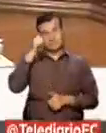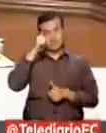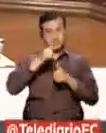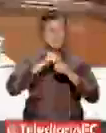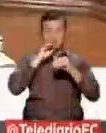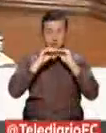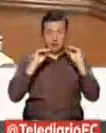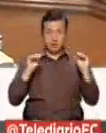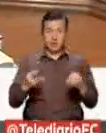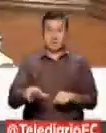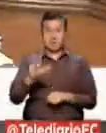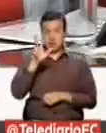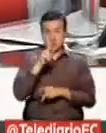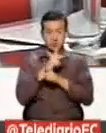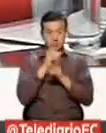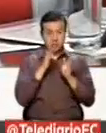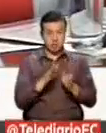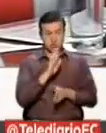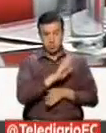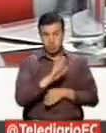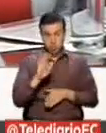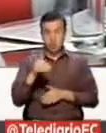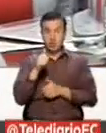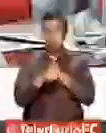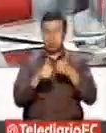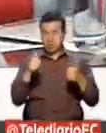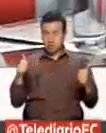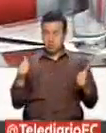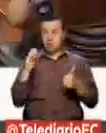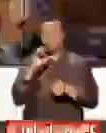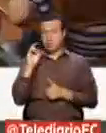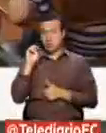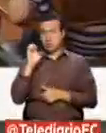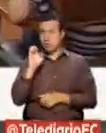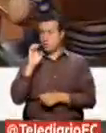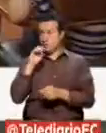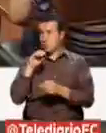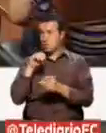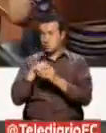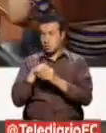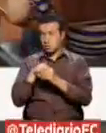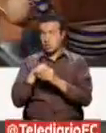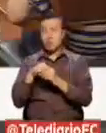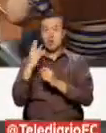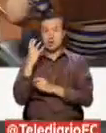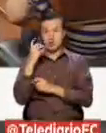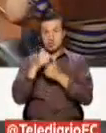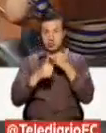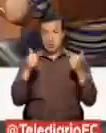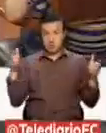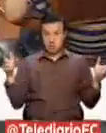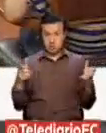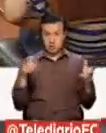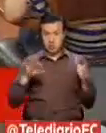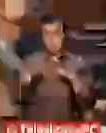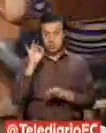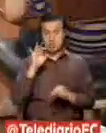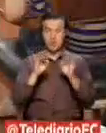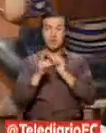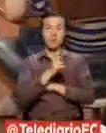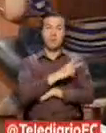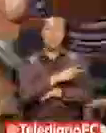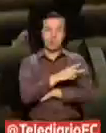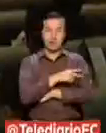tres de los actuales consejeros también se postularon para integrar el CNE y se encuentran entre los 14 finalistas de donde se escogerá a los